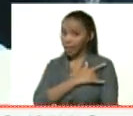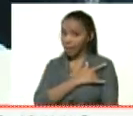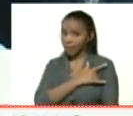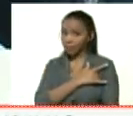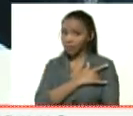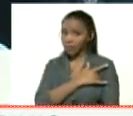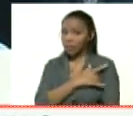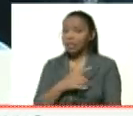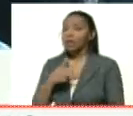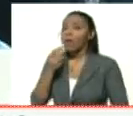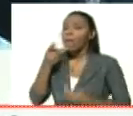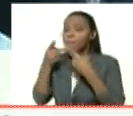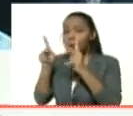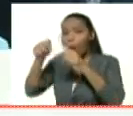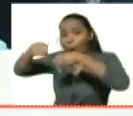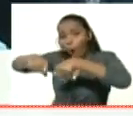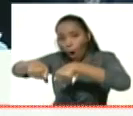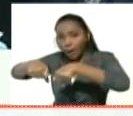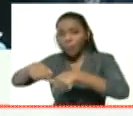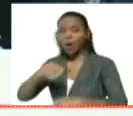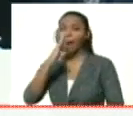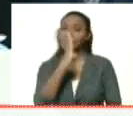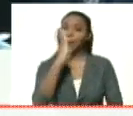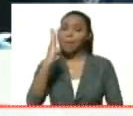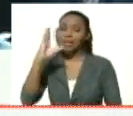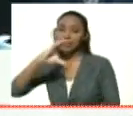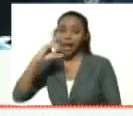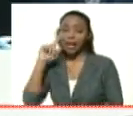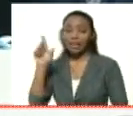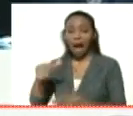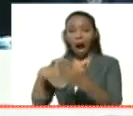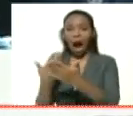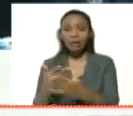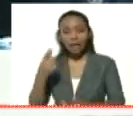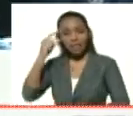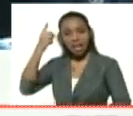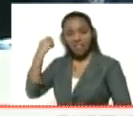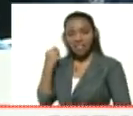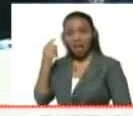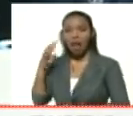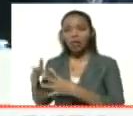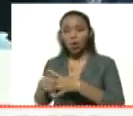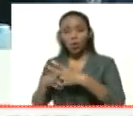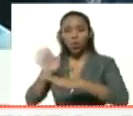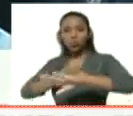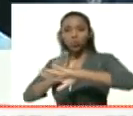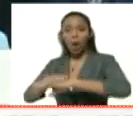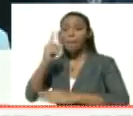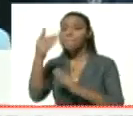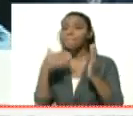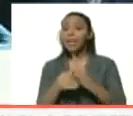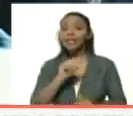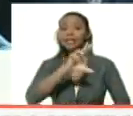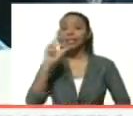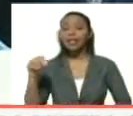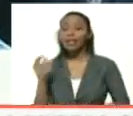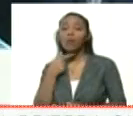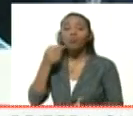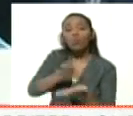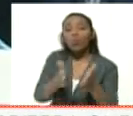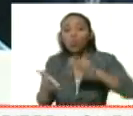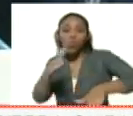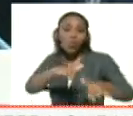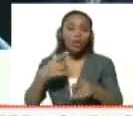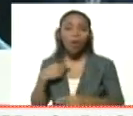Hopkins, publicadas hoy por la BBC, hasta el día de ayer, Estados Unidos reportaba 1.300 muertes y